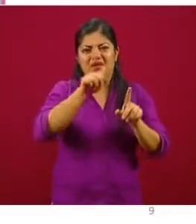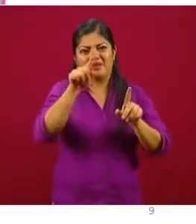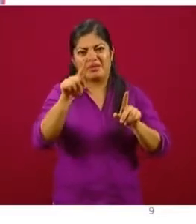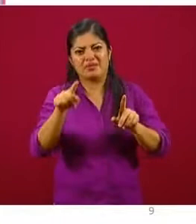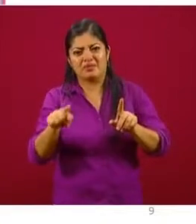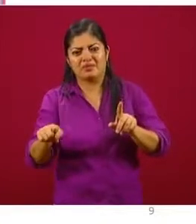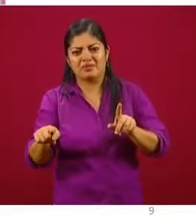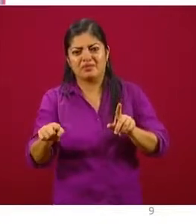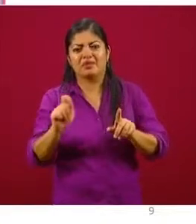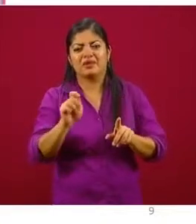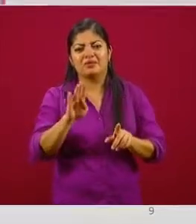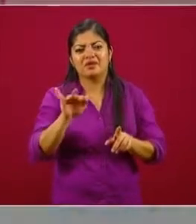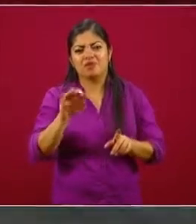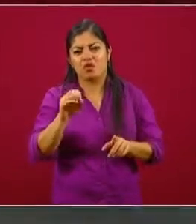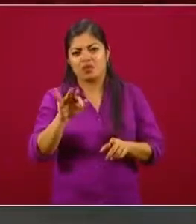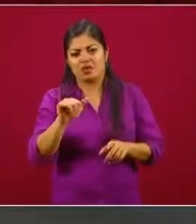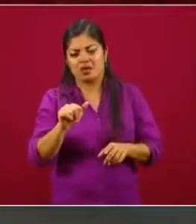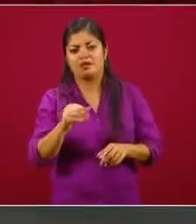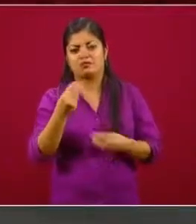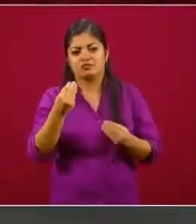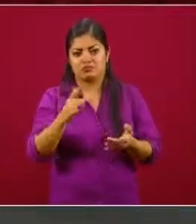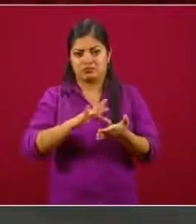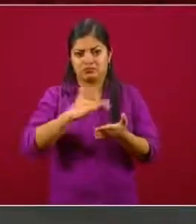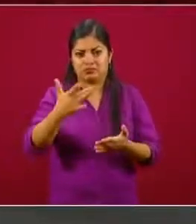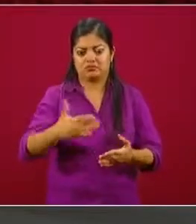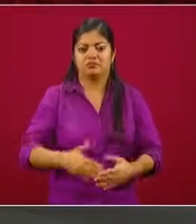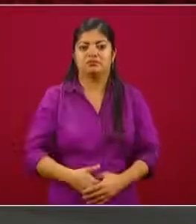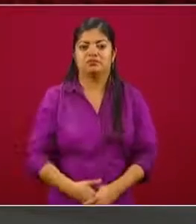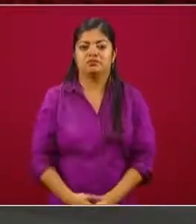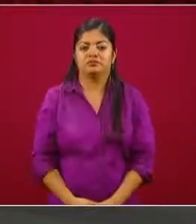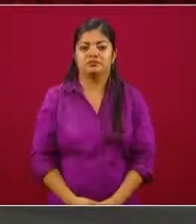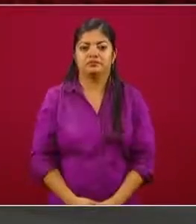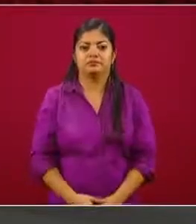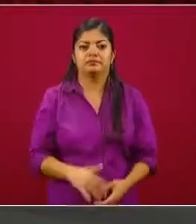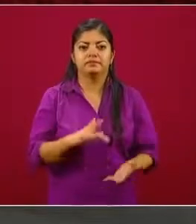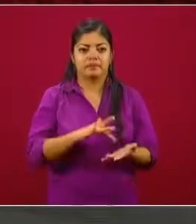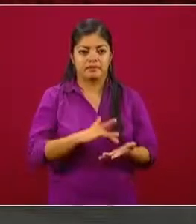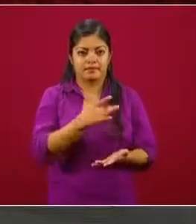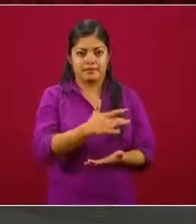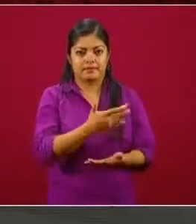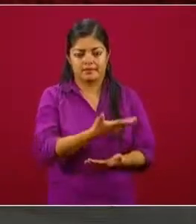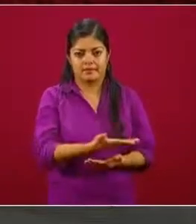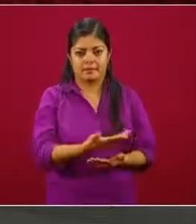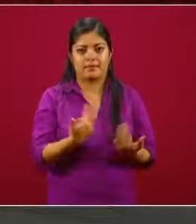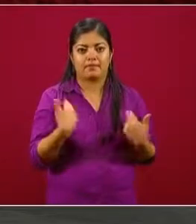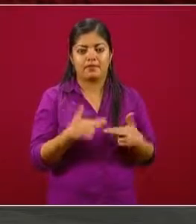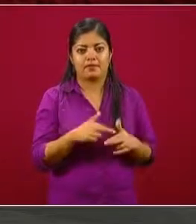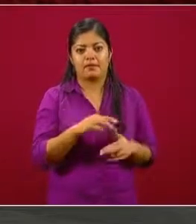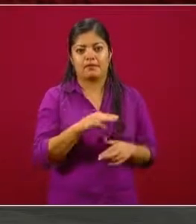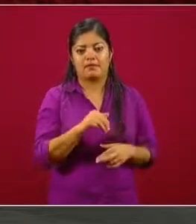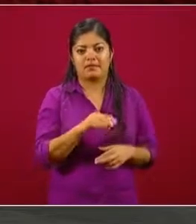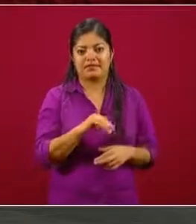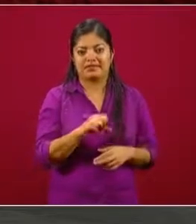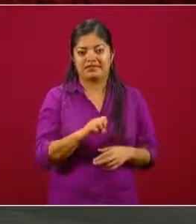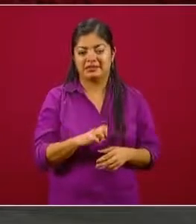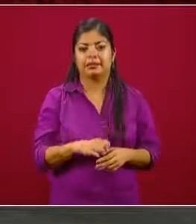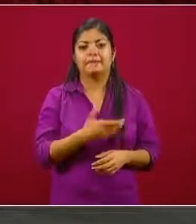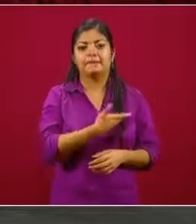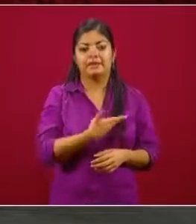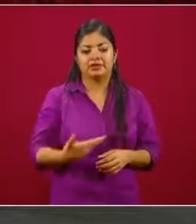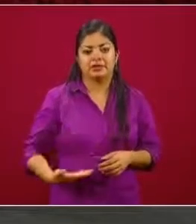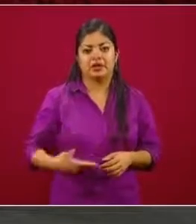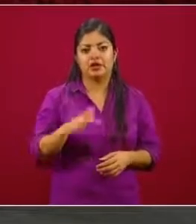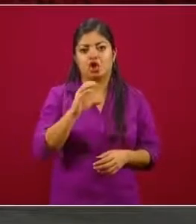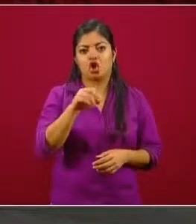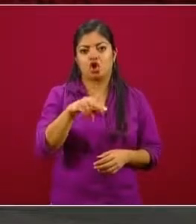la bifobia. Muchas gracias. Muchas gracias, maestra Macice, presidenta de